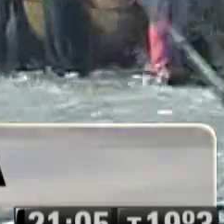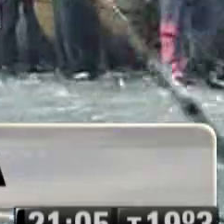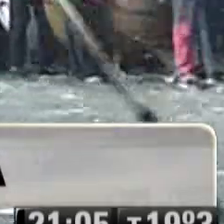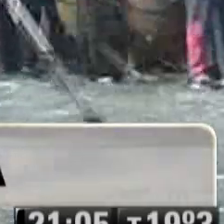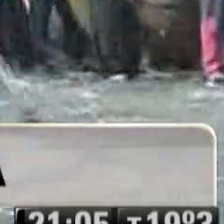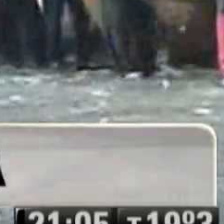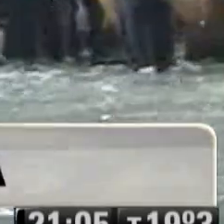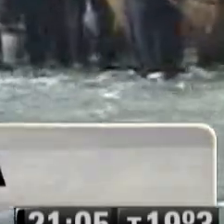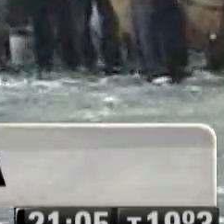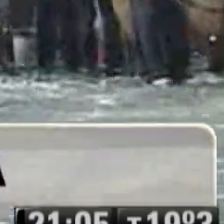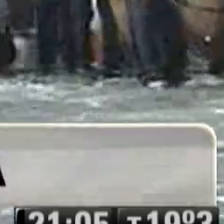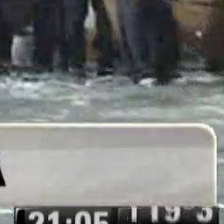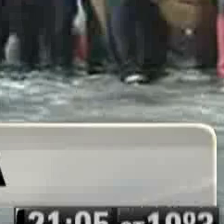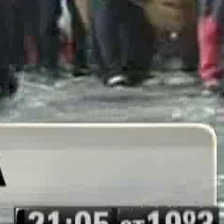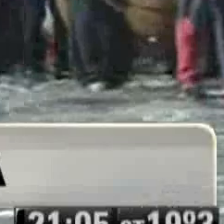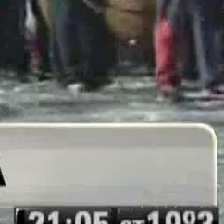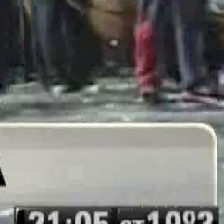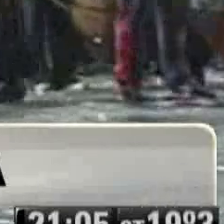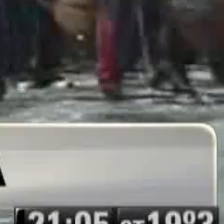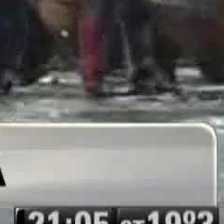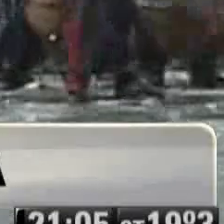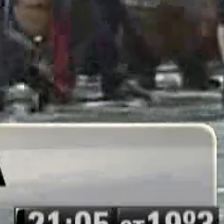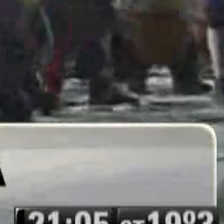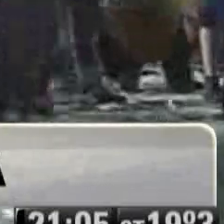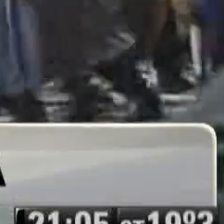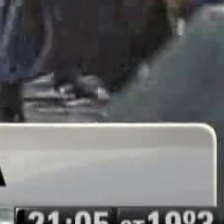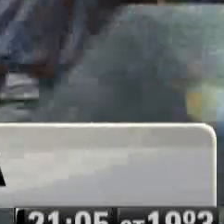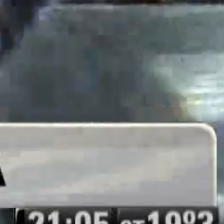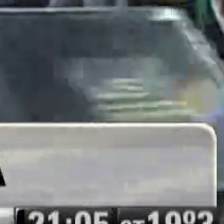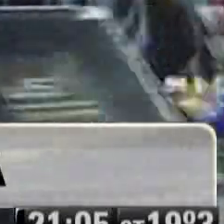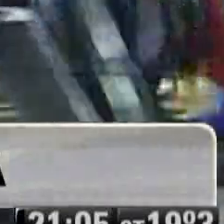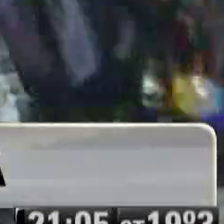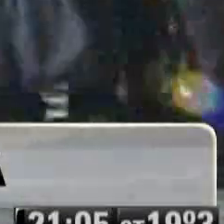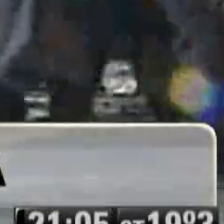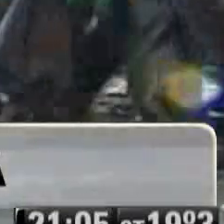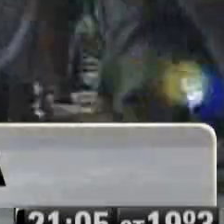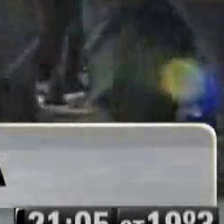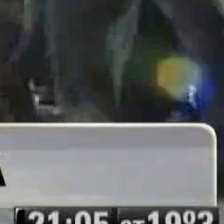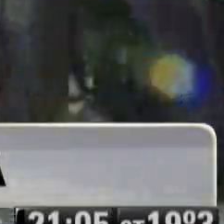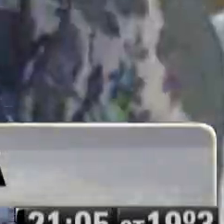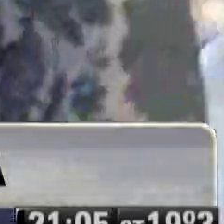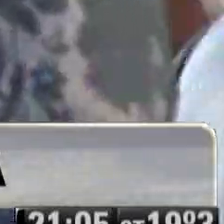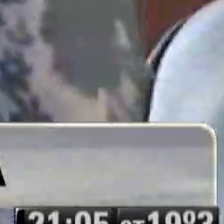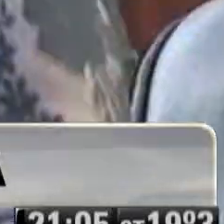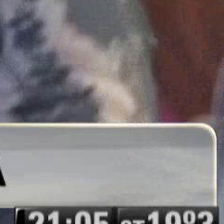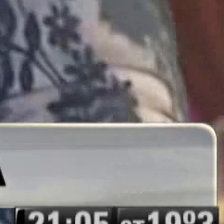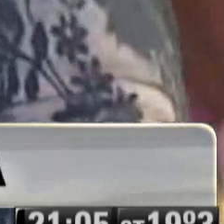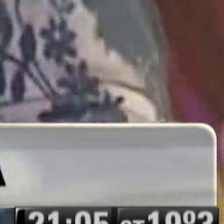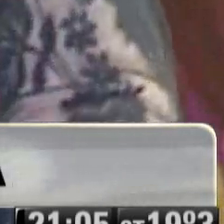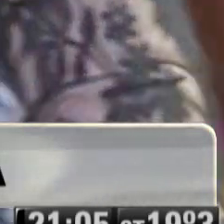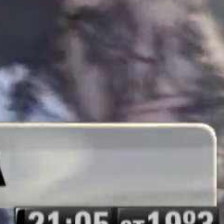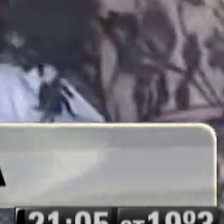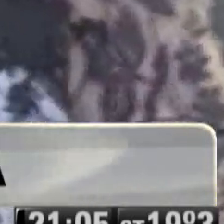argentinos, que compartió con nosotros este momento, un presente que se acaba